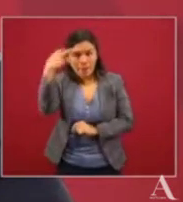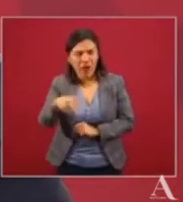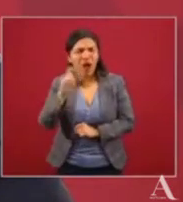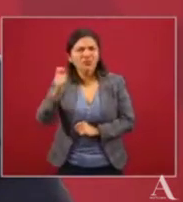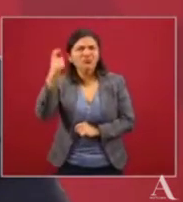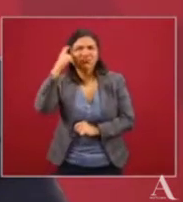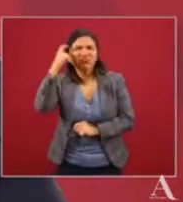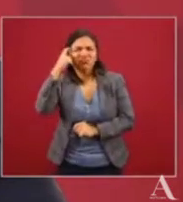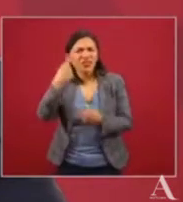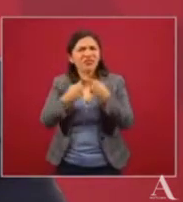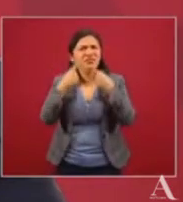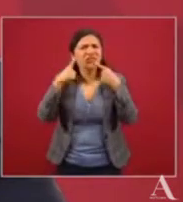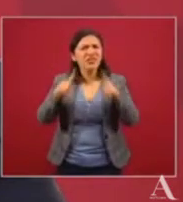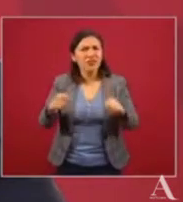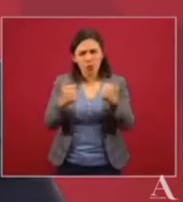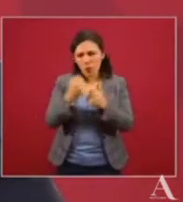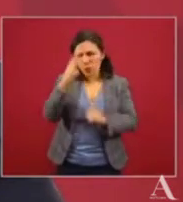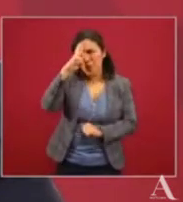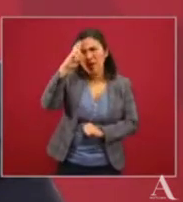desde 12